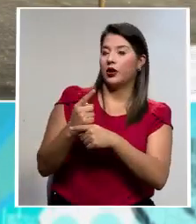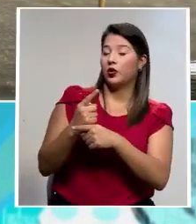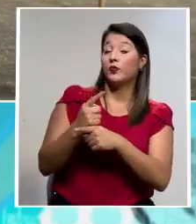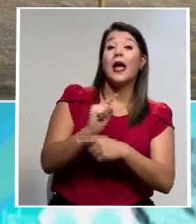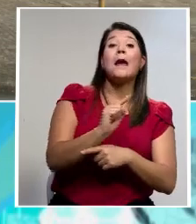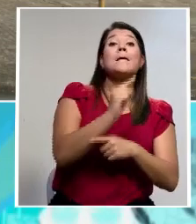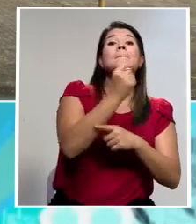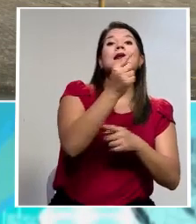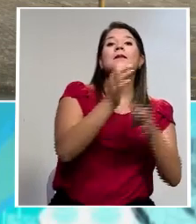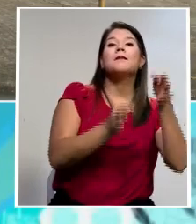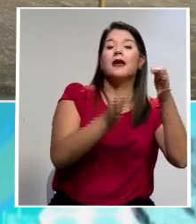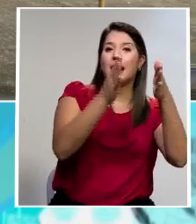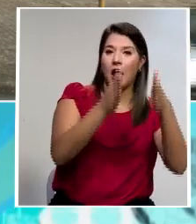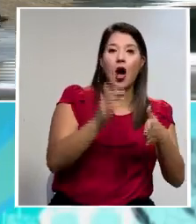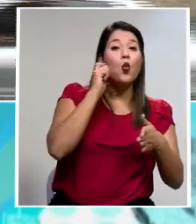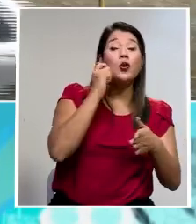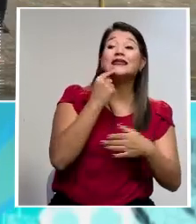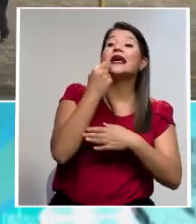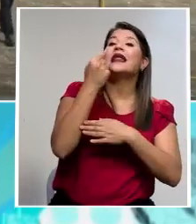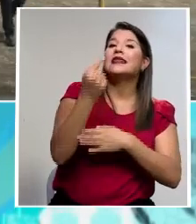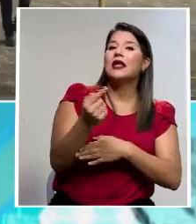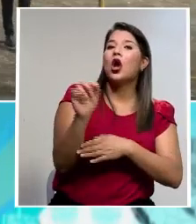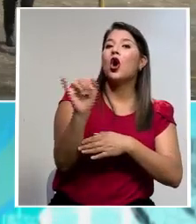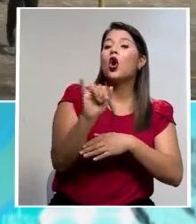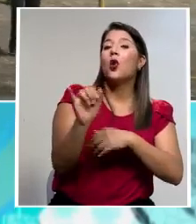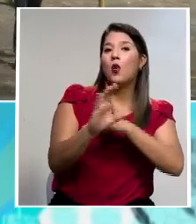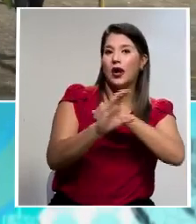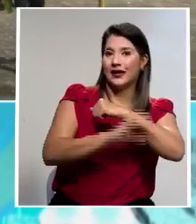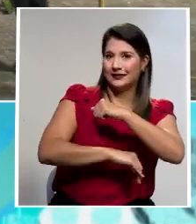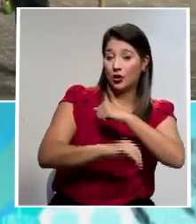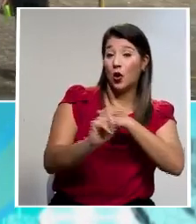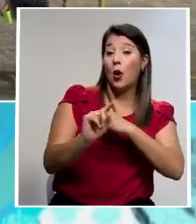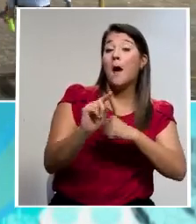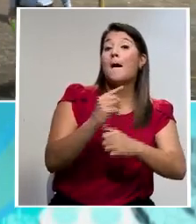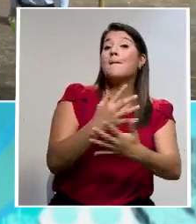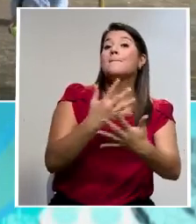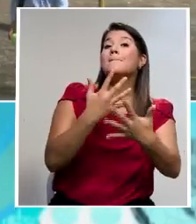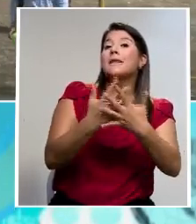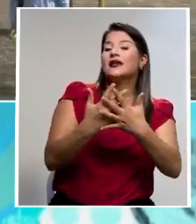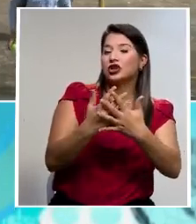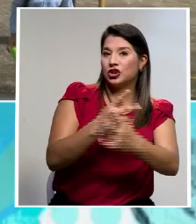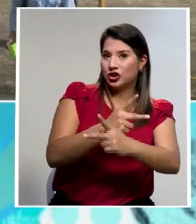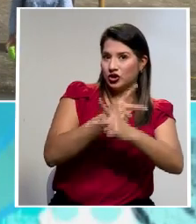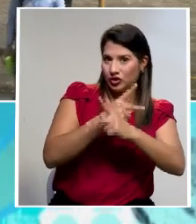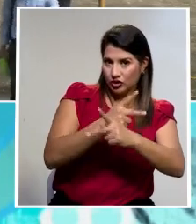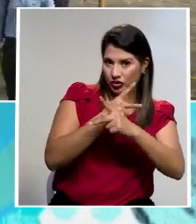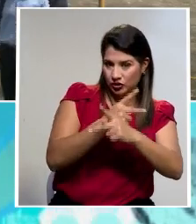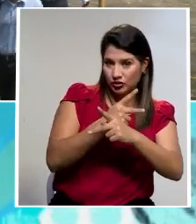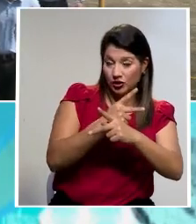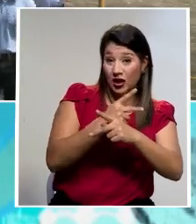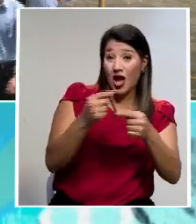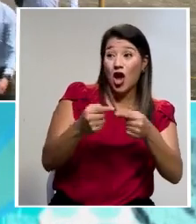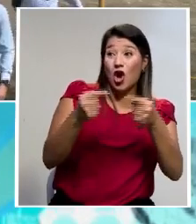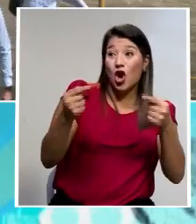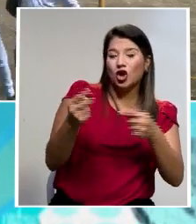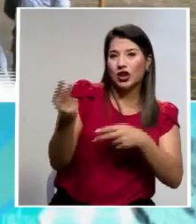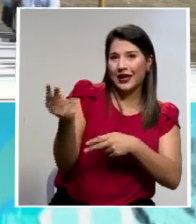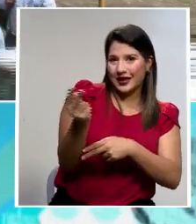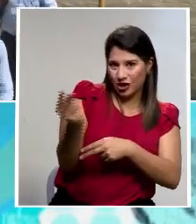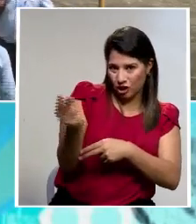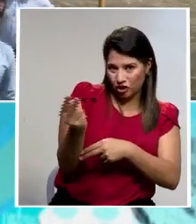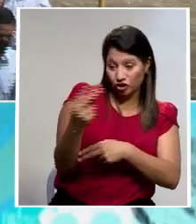primera instancia dictó prisión preventiva contra los dos imputados y de seguido dictó una